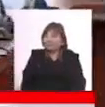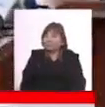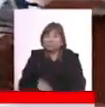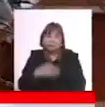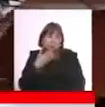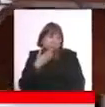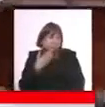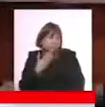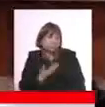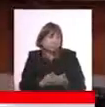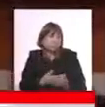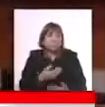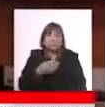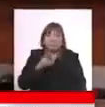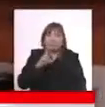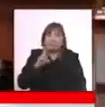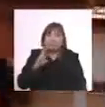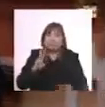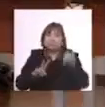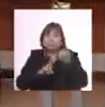Gracias, viceministro.